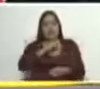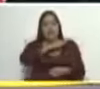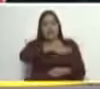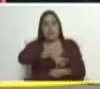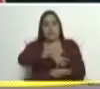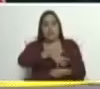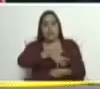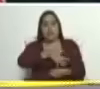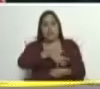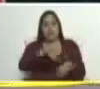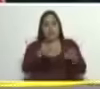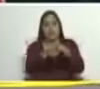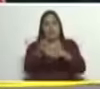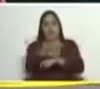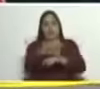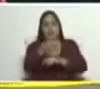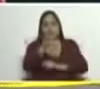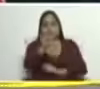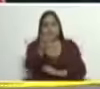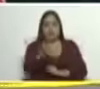del Estado palestino.